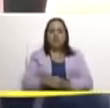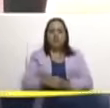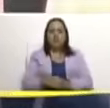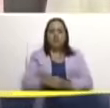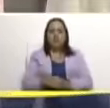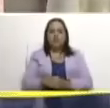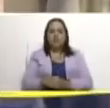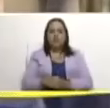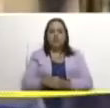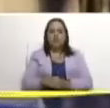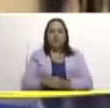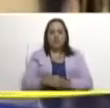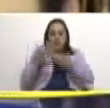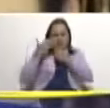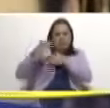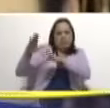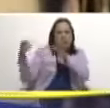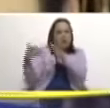horror a la oligarquía.